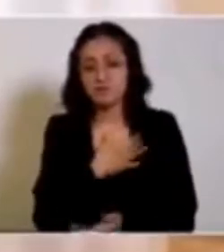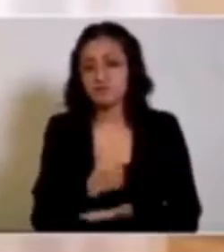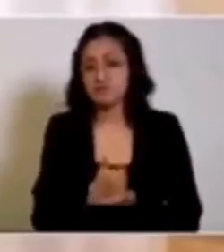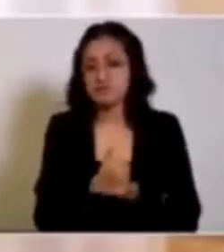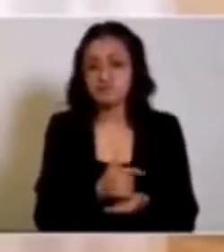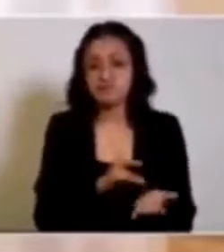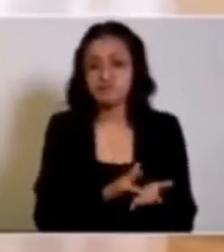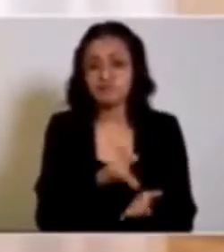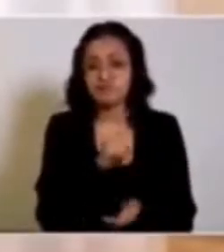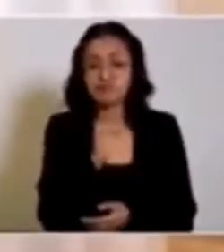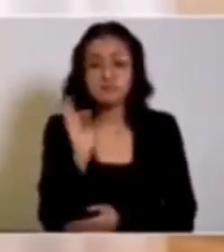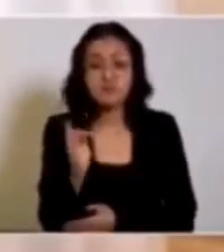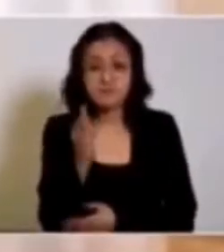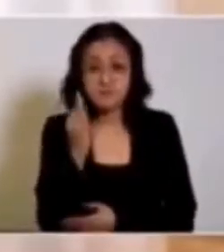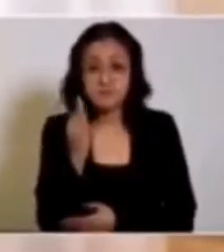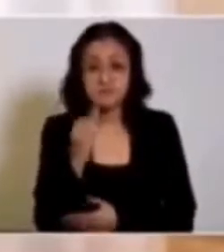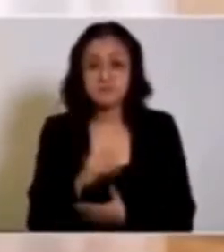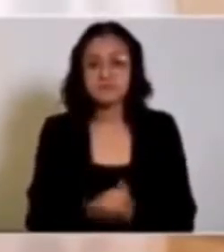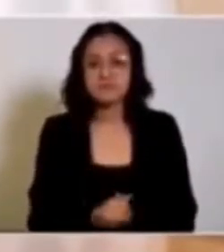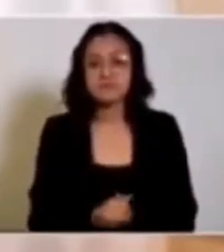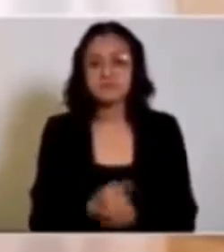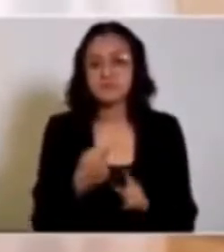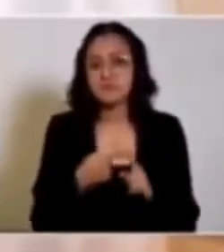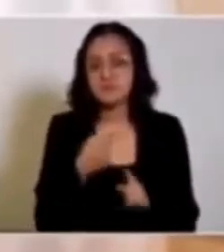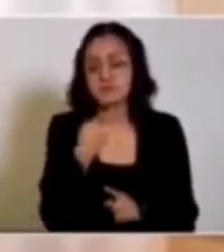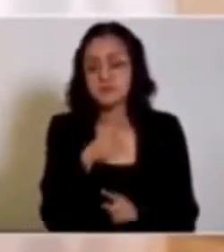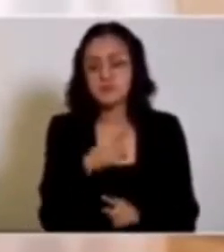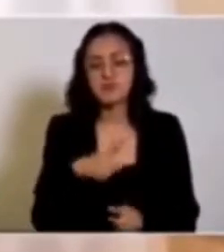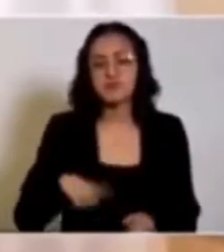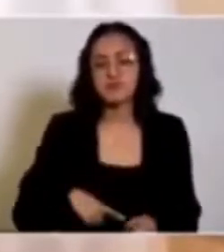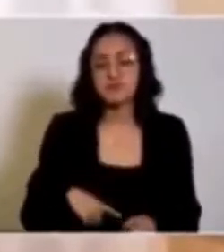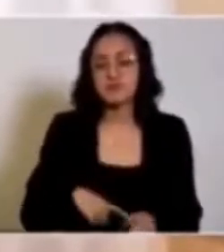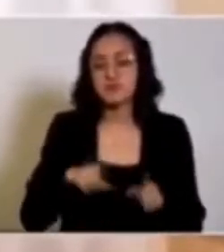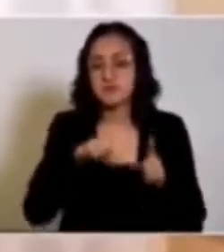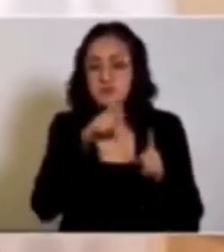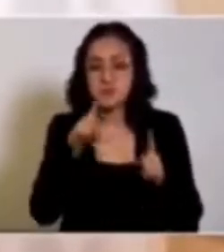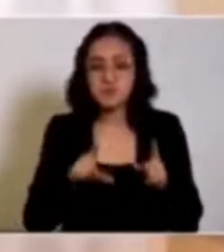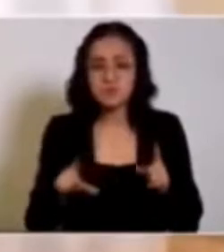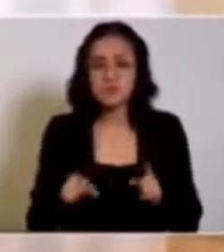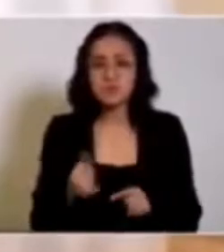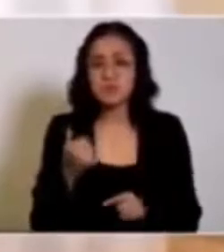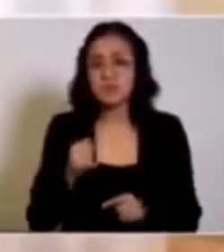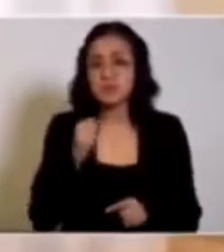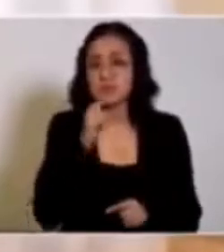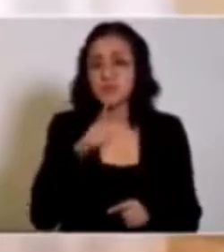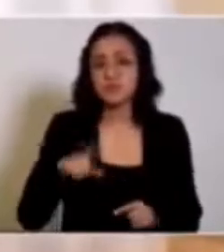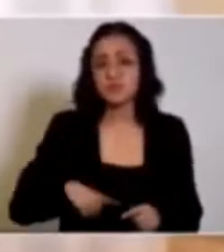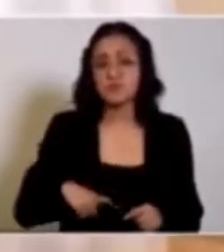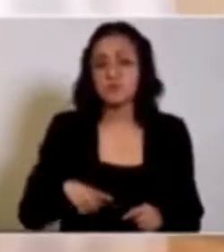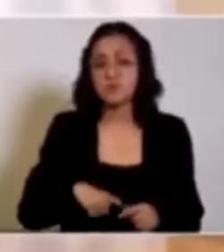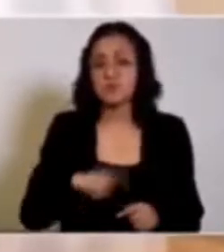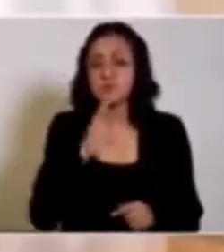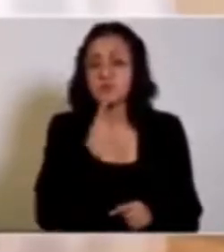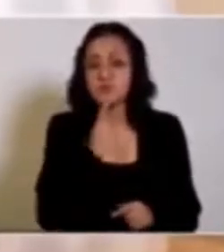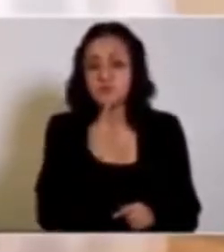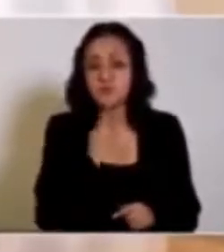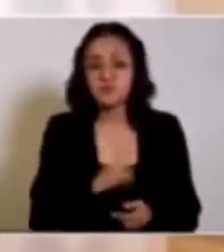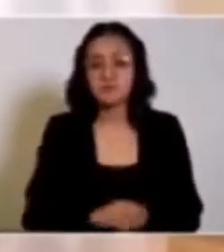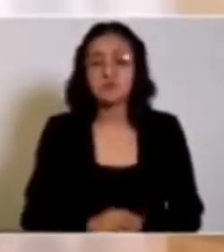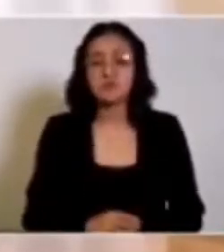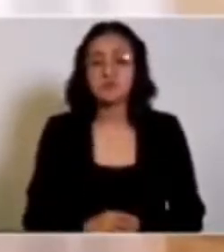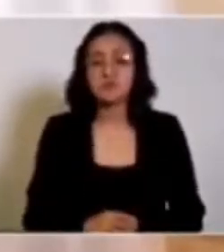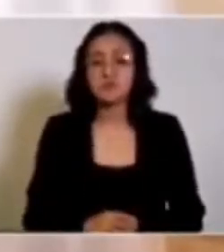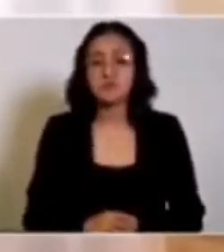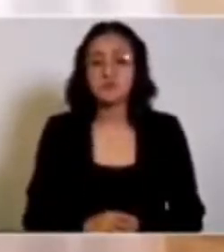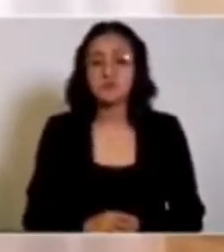de la federación del gobierno de la república y del gobierno de andrés manuel lópez obrador